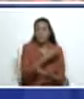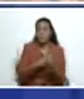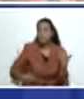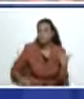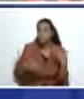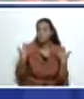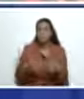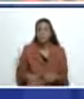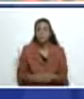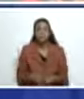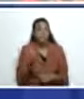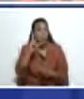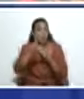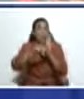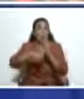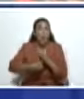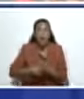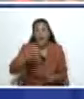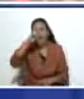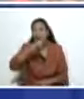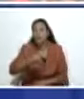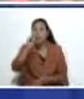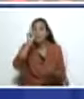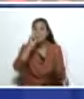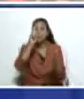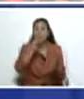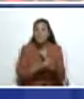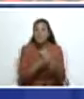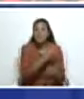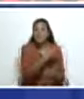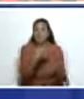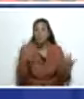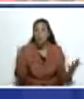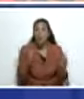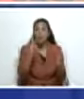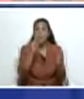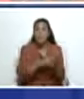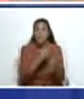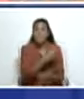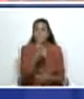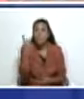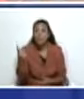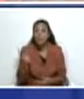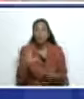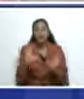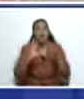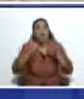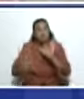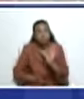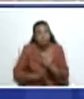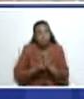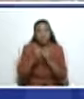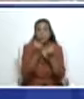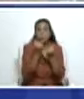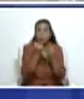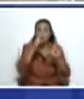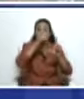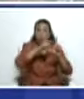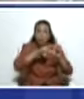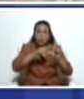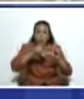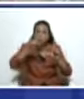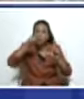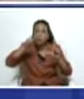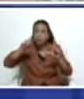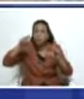derrotado. Y luego vinieron los años 2019, 20, 21, 22, y nosotros recuperando la economía, consolidando la